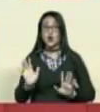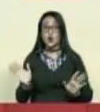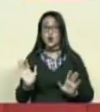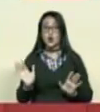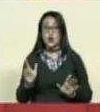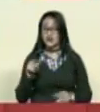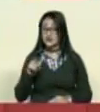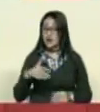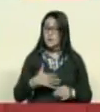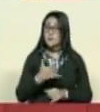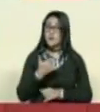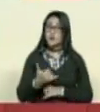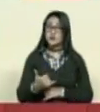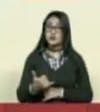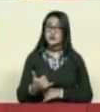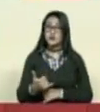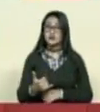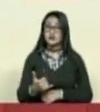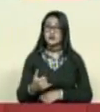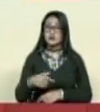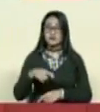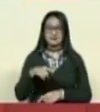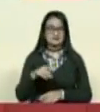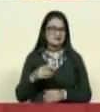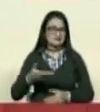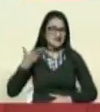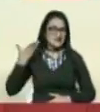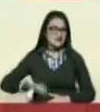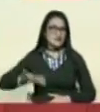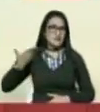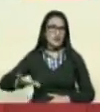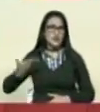Es un proyecto del primer nivel.